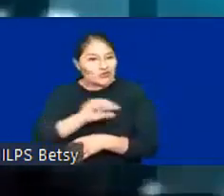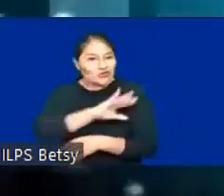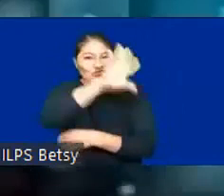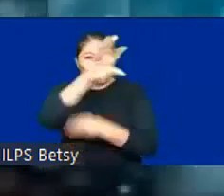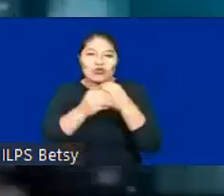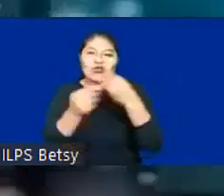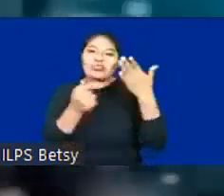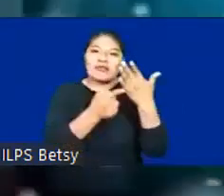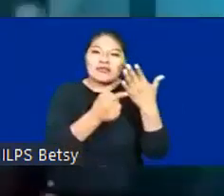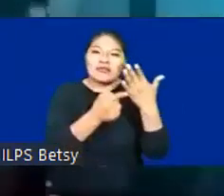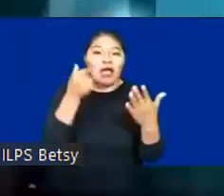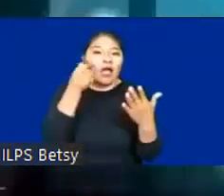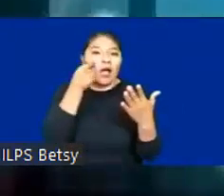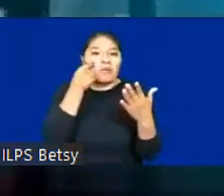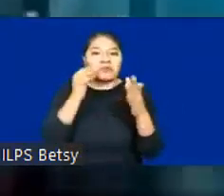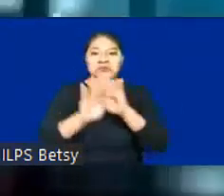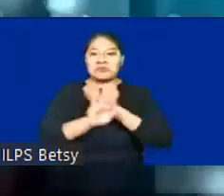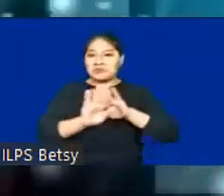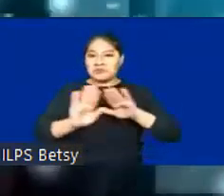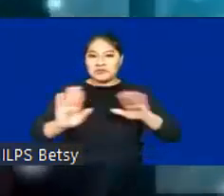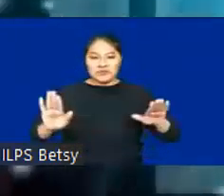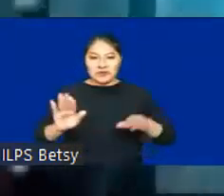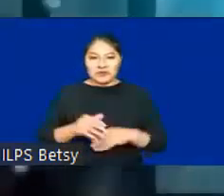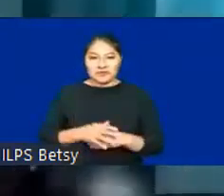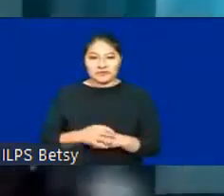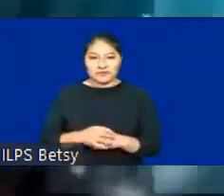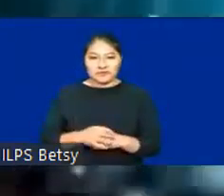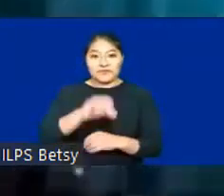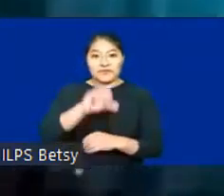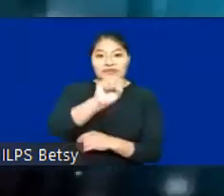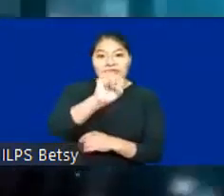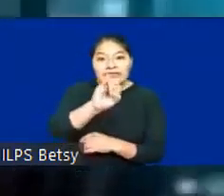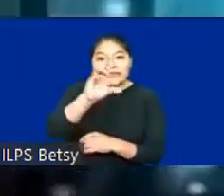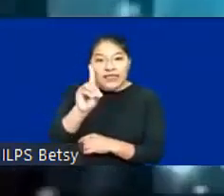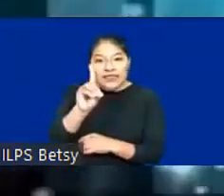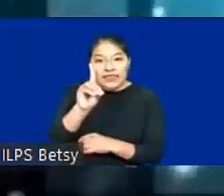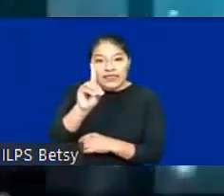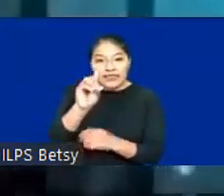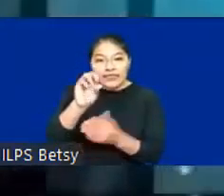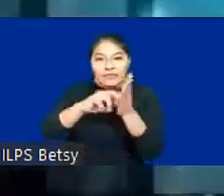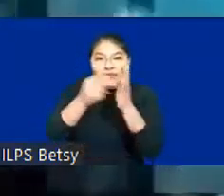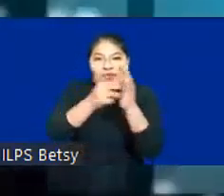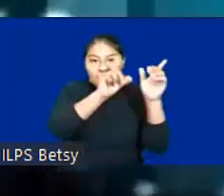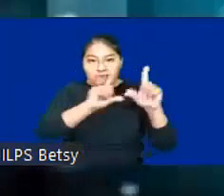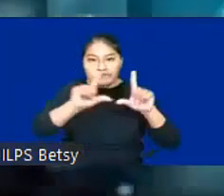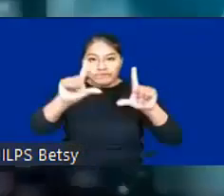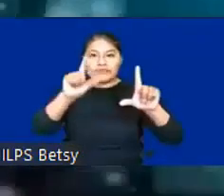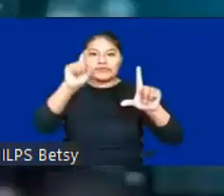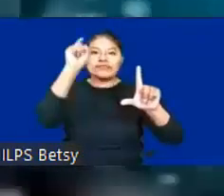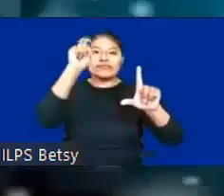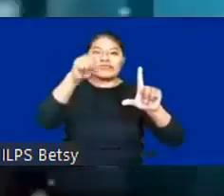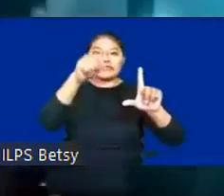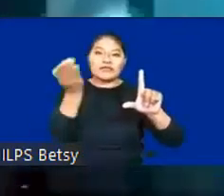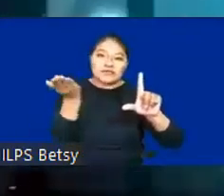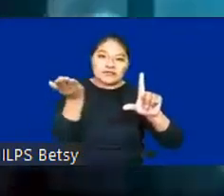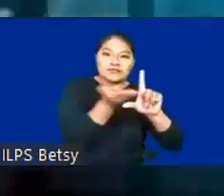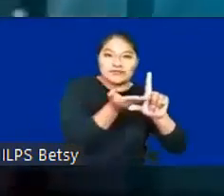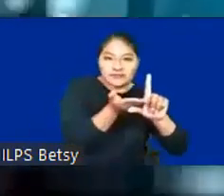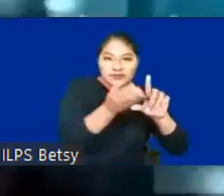SIP? Bueno, para usar el SIP se requiere el certificado digital, ¿no? Para que puedan firmar. El certificado